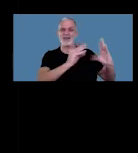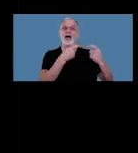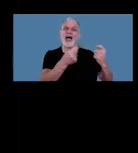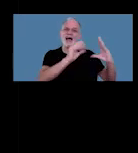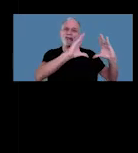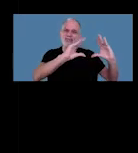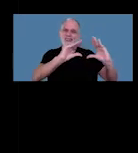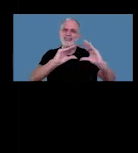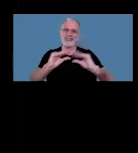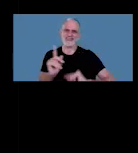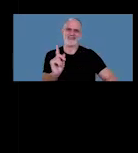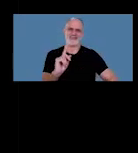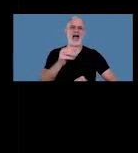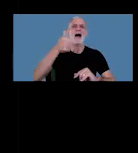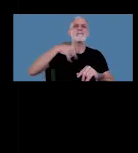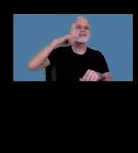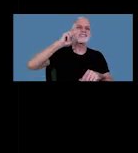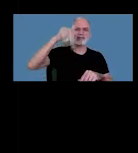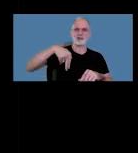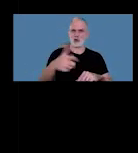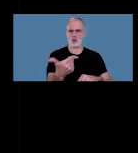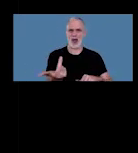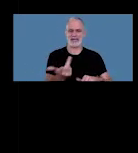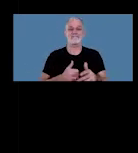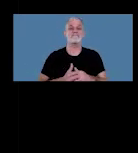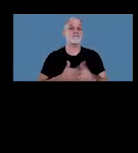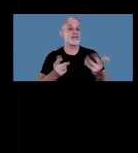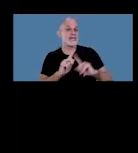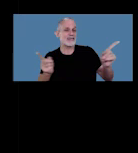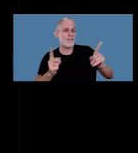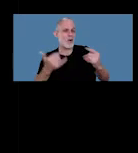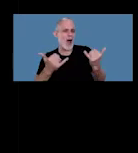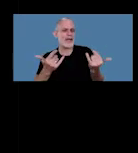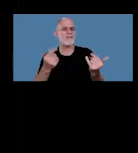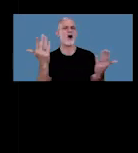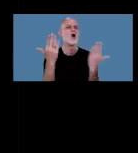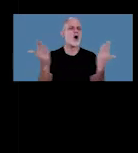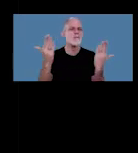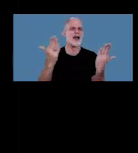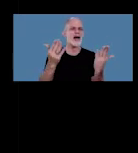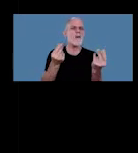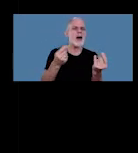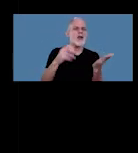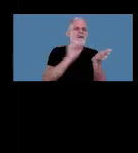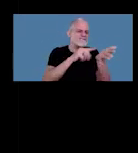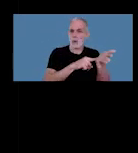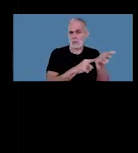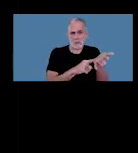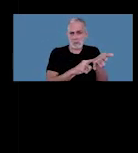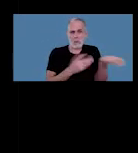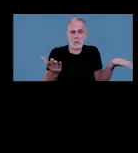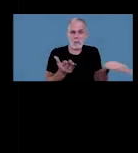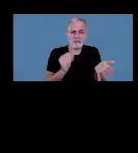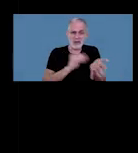ningún modo amortización aplicable, como tampoco va a existir comparación con el valor fiscal, ya que este inmueble, al no